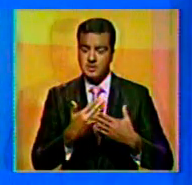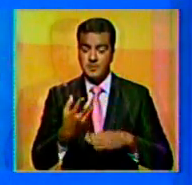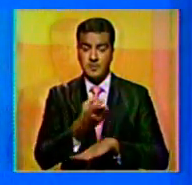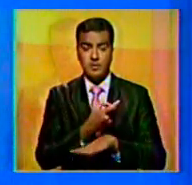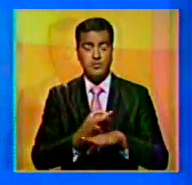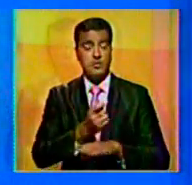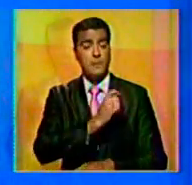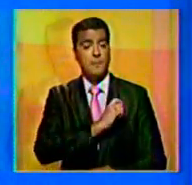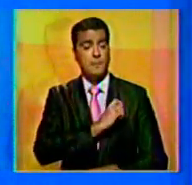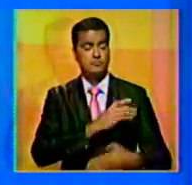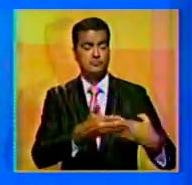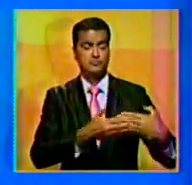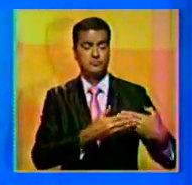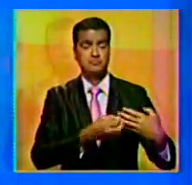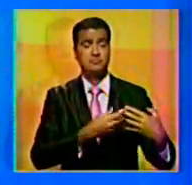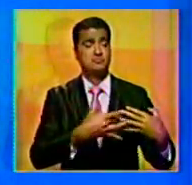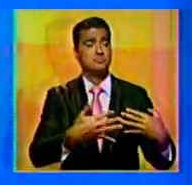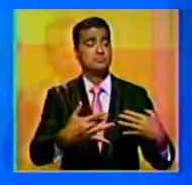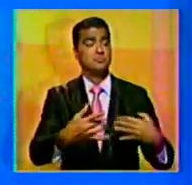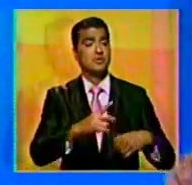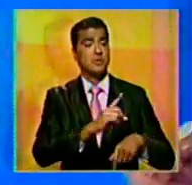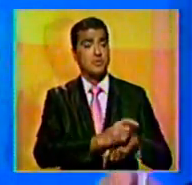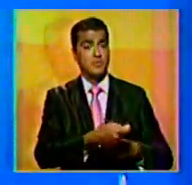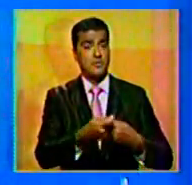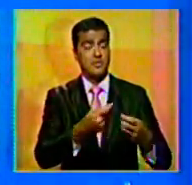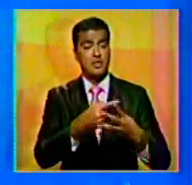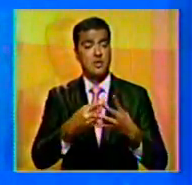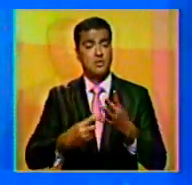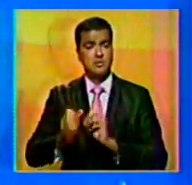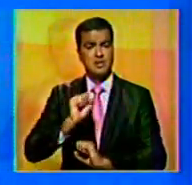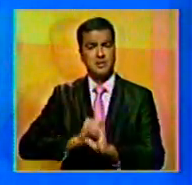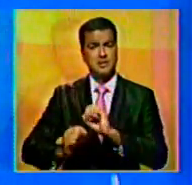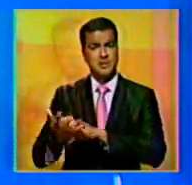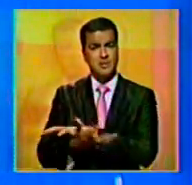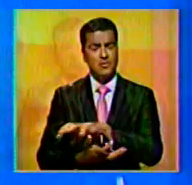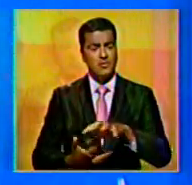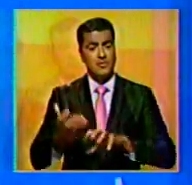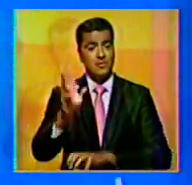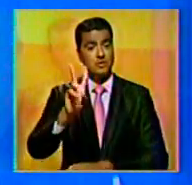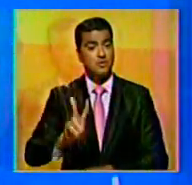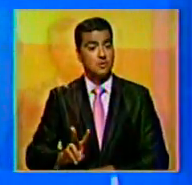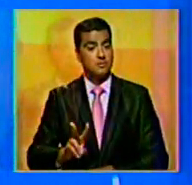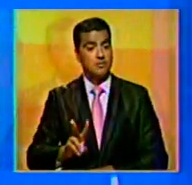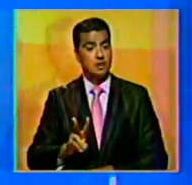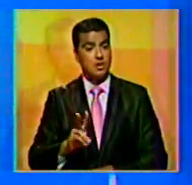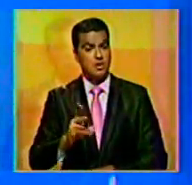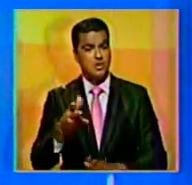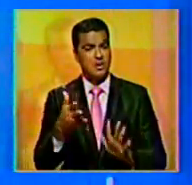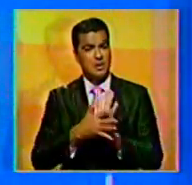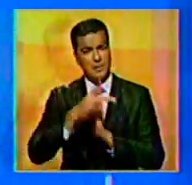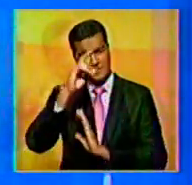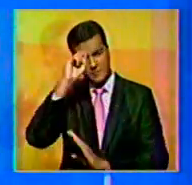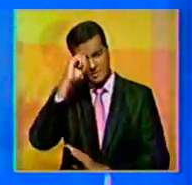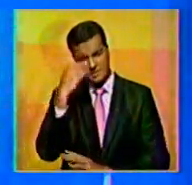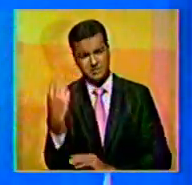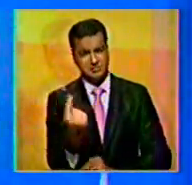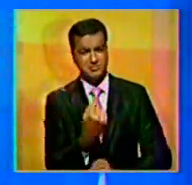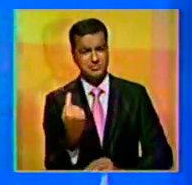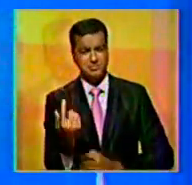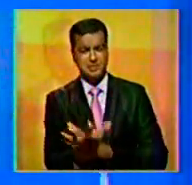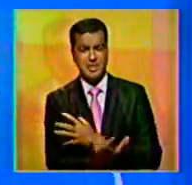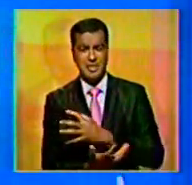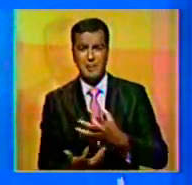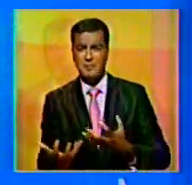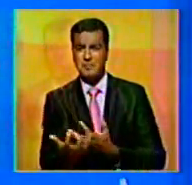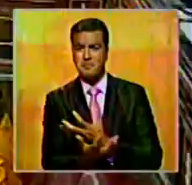el gobierno español suspendió por tiempo indefinido la exportación de material antidisturbios a Venezuela ante lo que califican como un espiral de violencia que vive